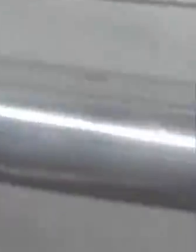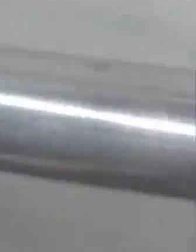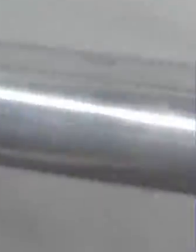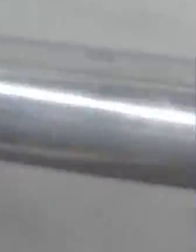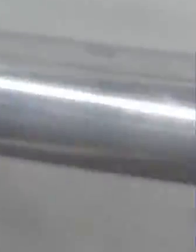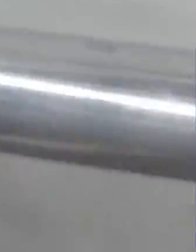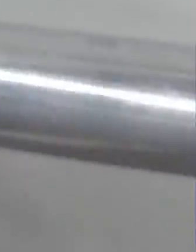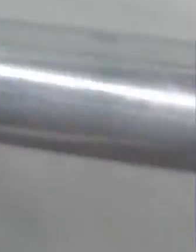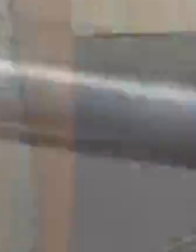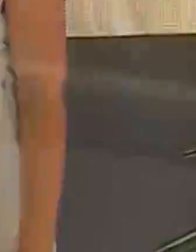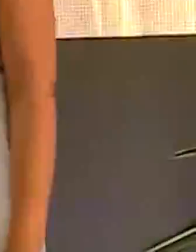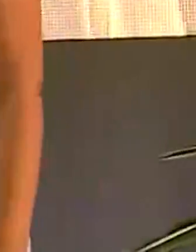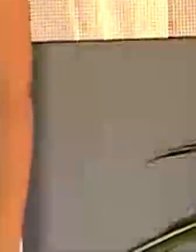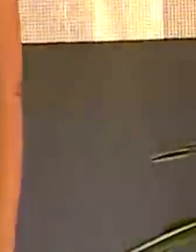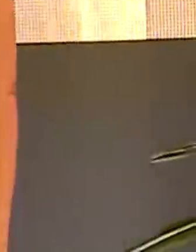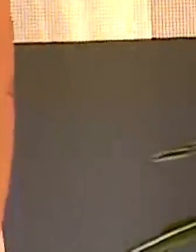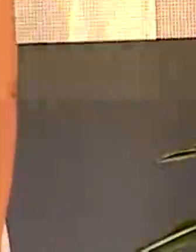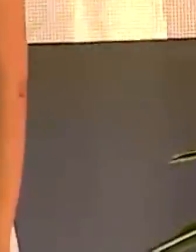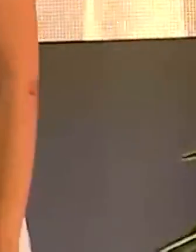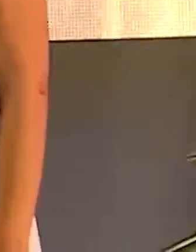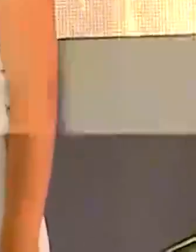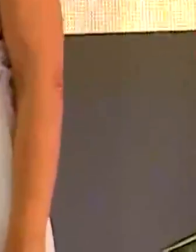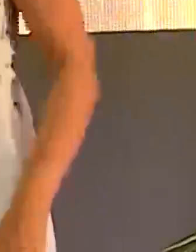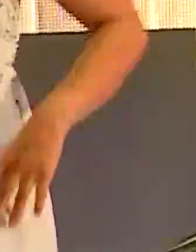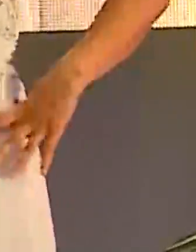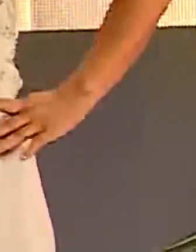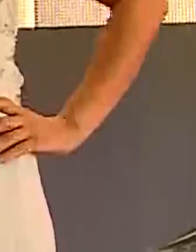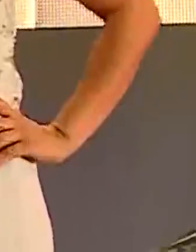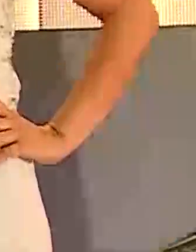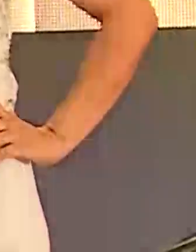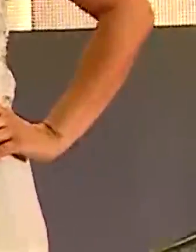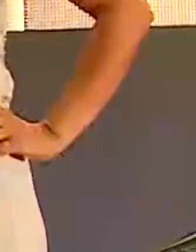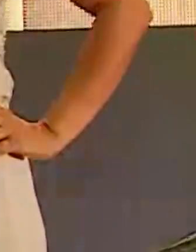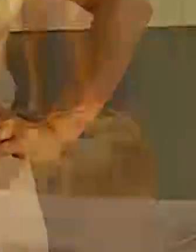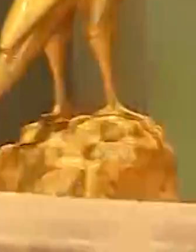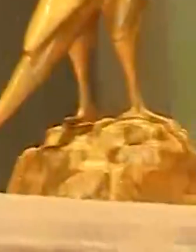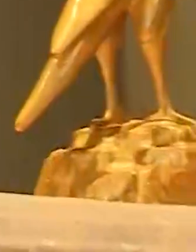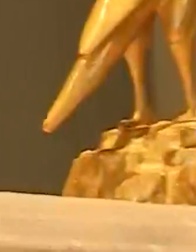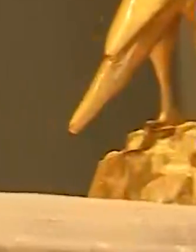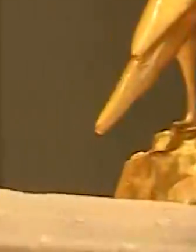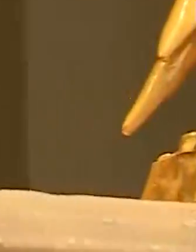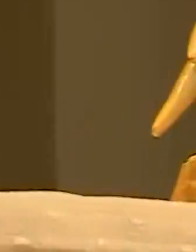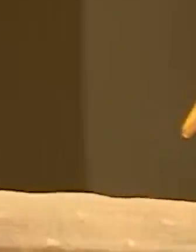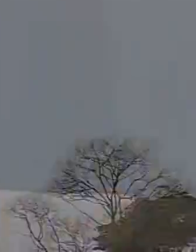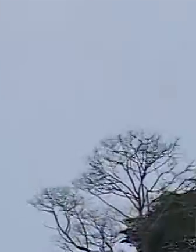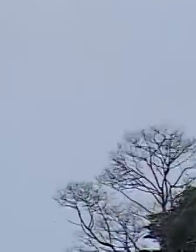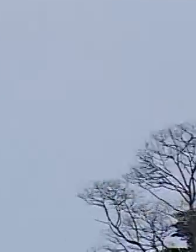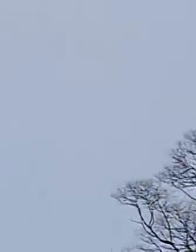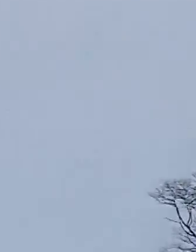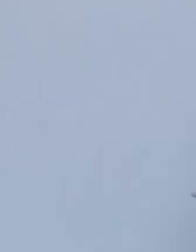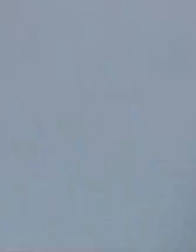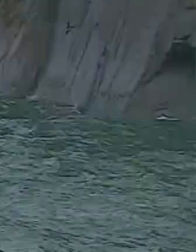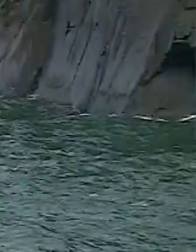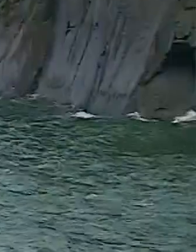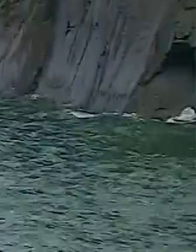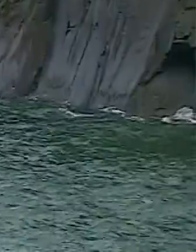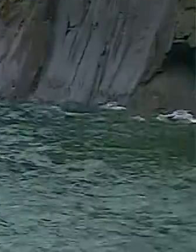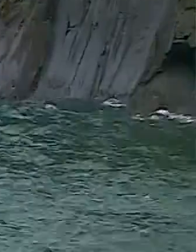CPB 2017. Premio Alfonso Bonilla Aragón 2016. Premio Halcón de Oro a Mejor Cubrimiento Regional